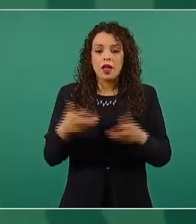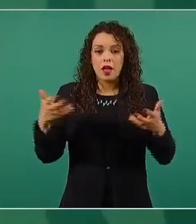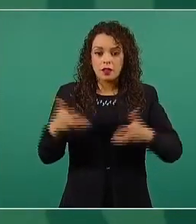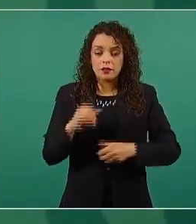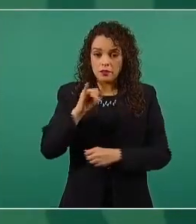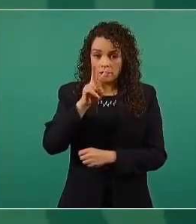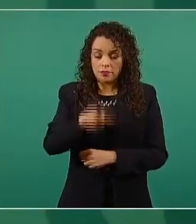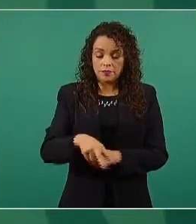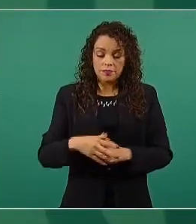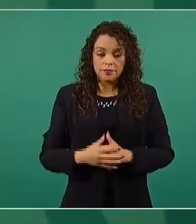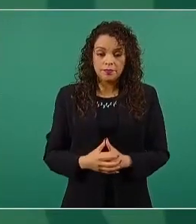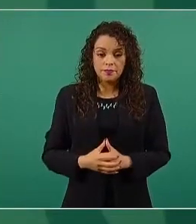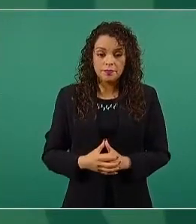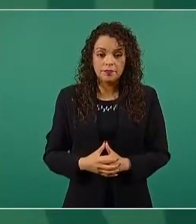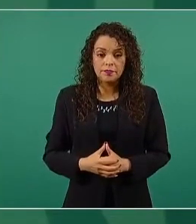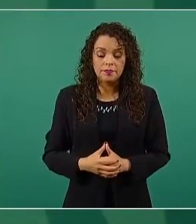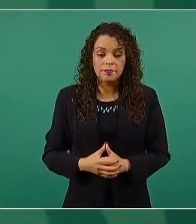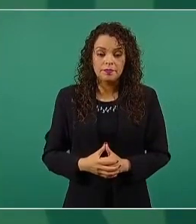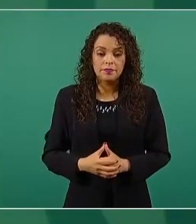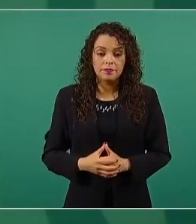son